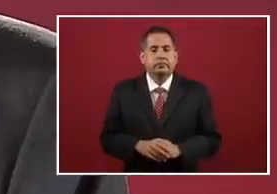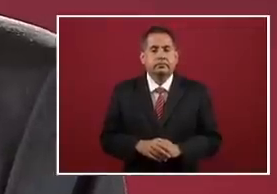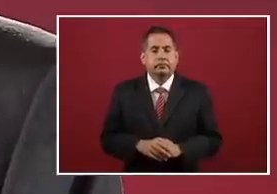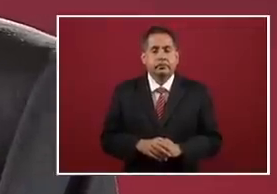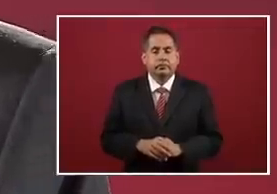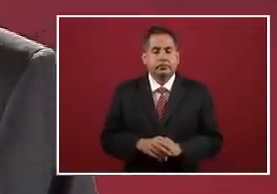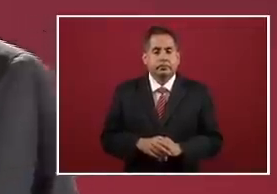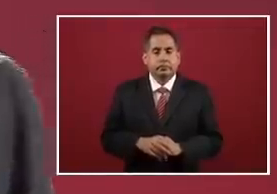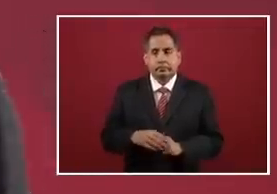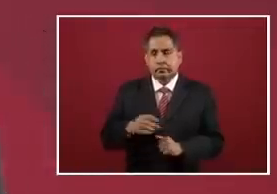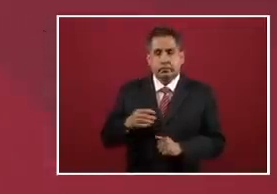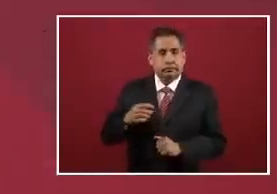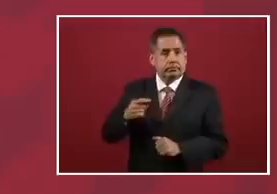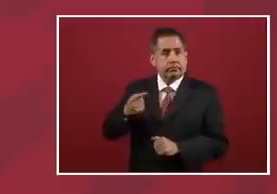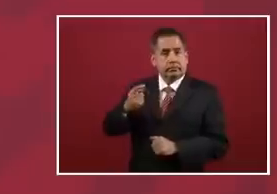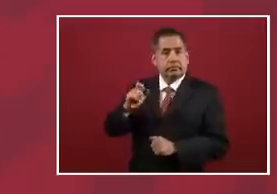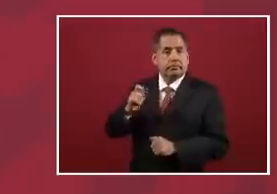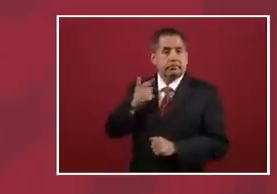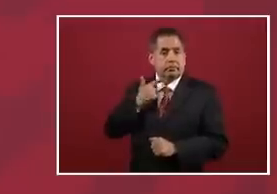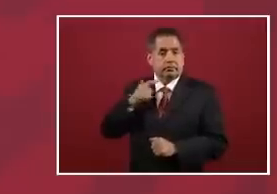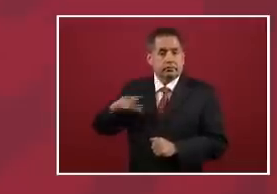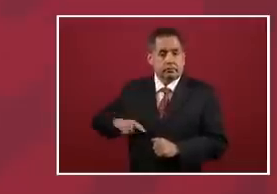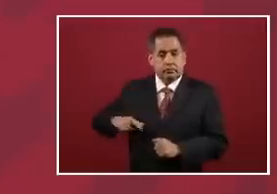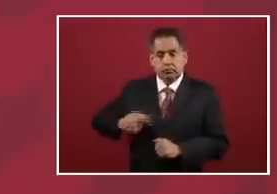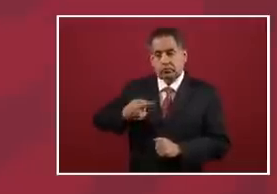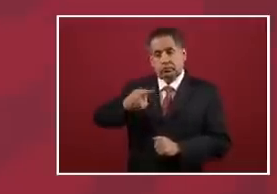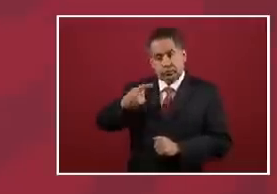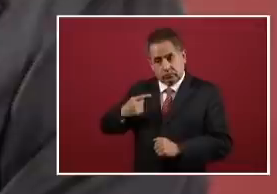En 2 sexenios